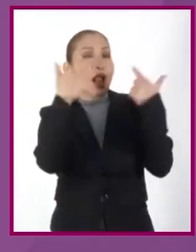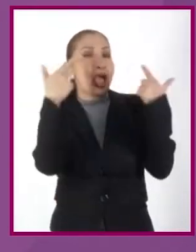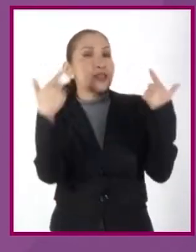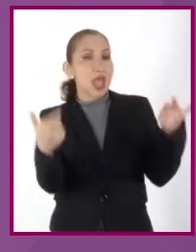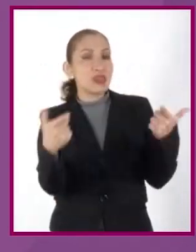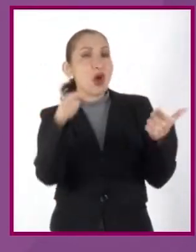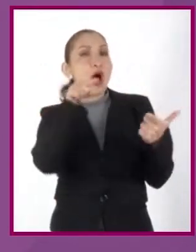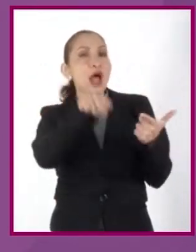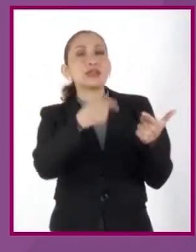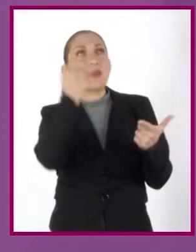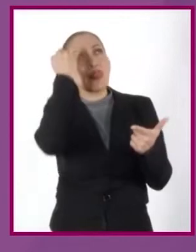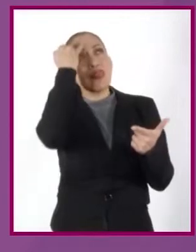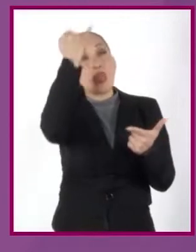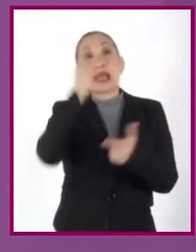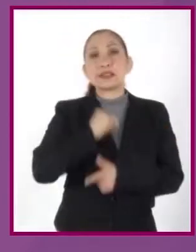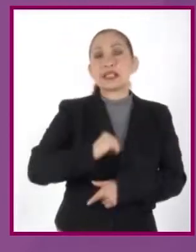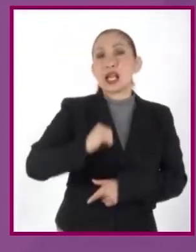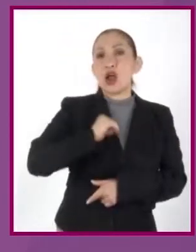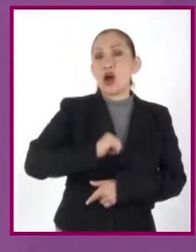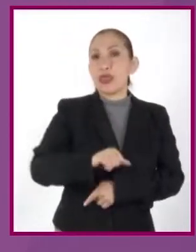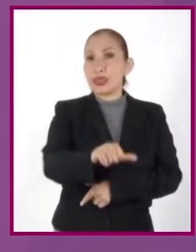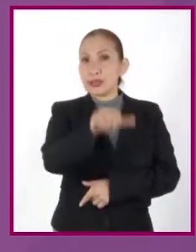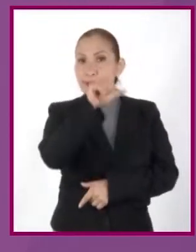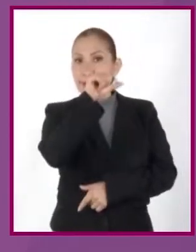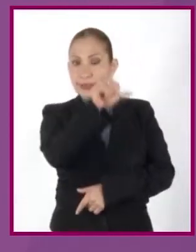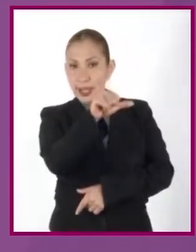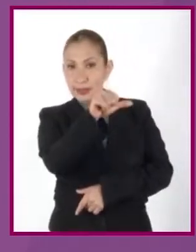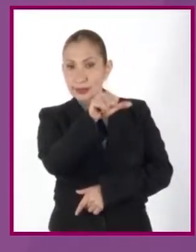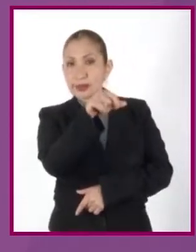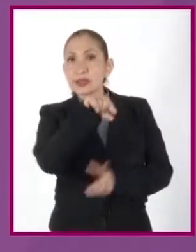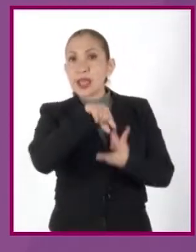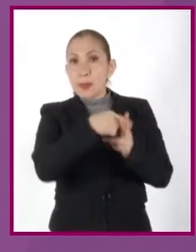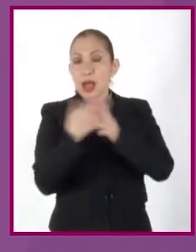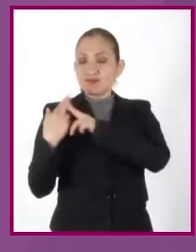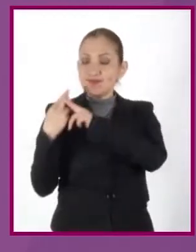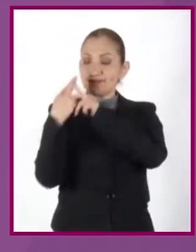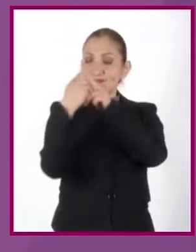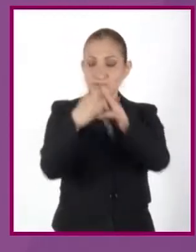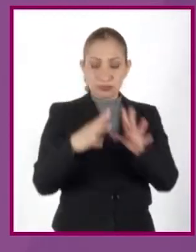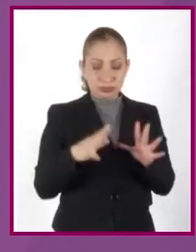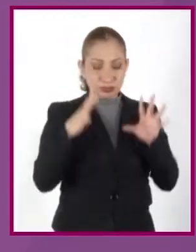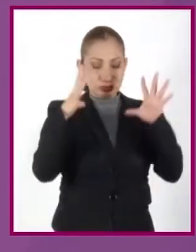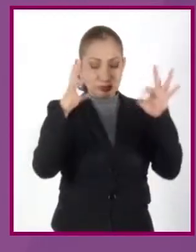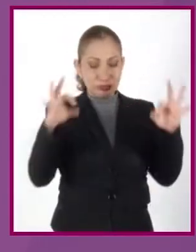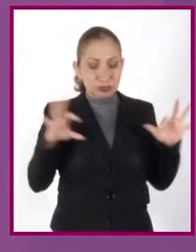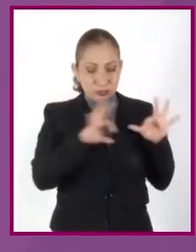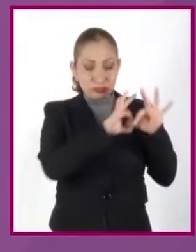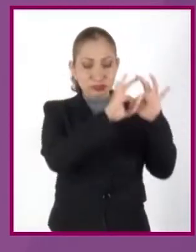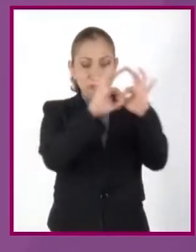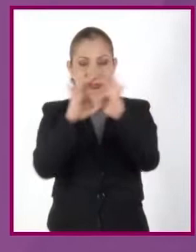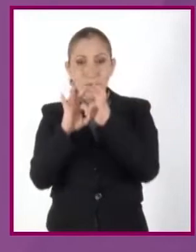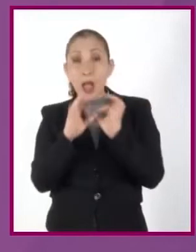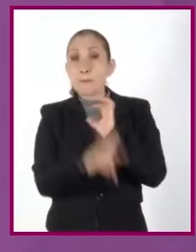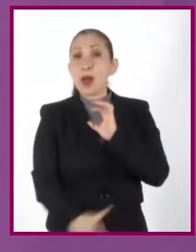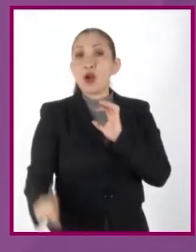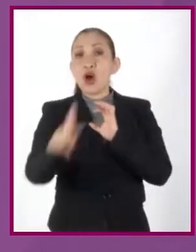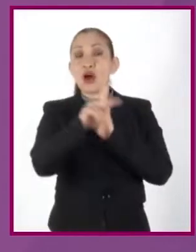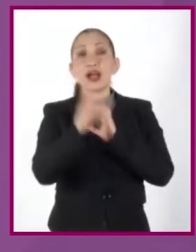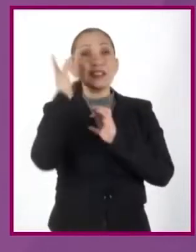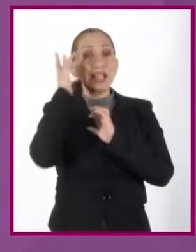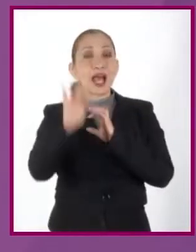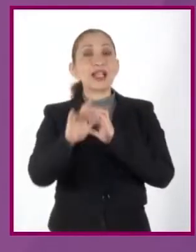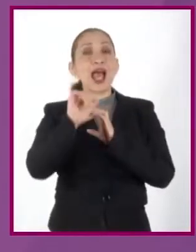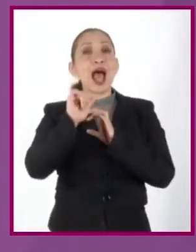haya sido construida en el siglo XVI y así conmemorar la congregación y fundación del pueblo de San